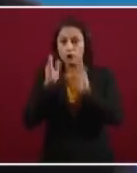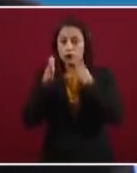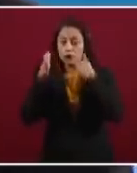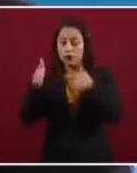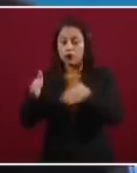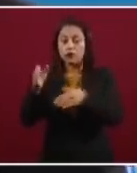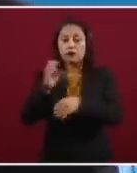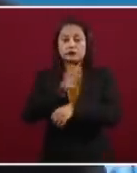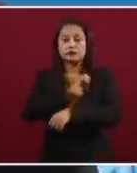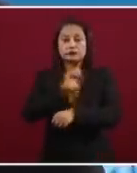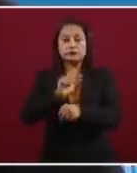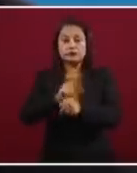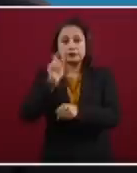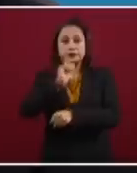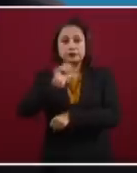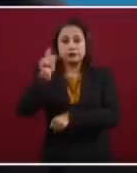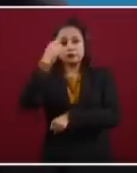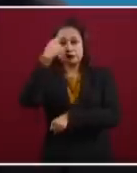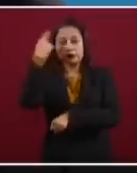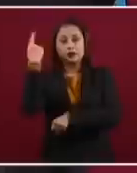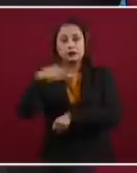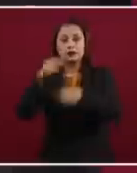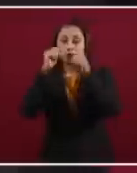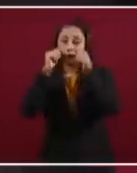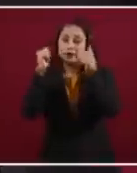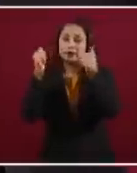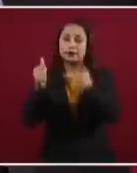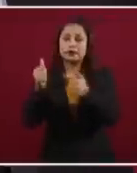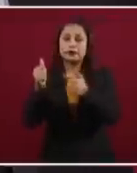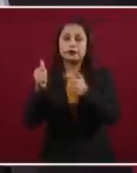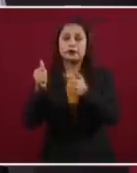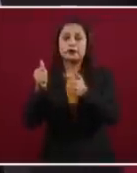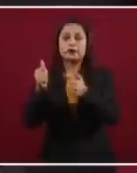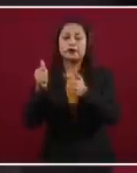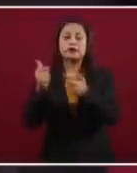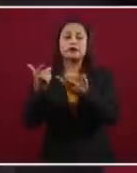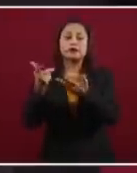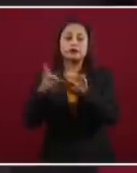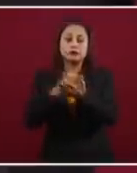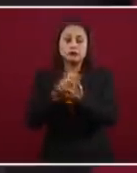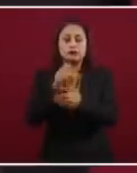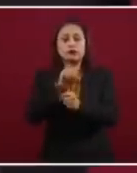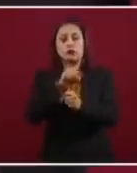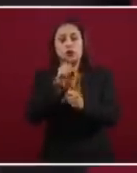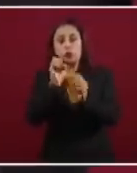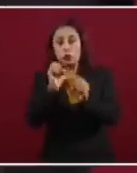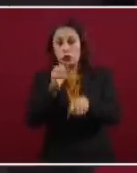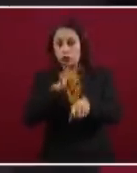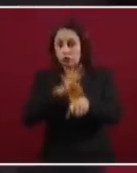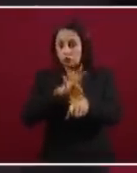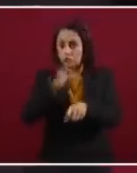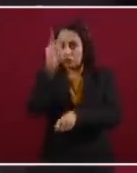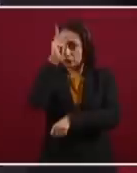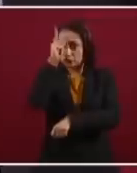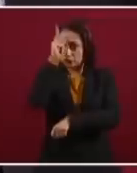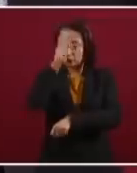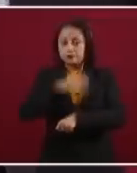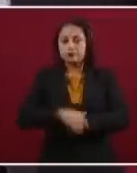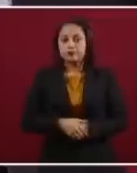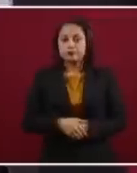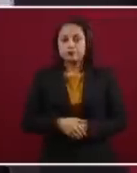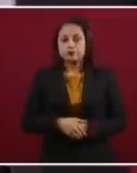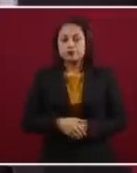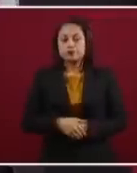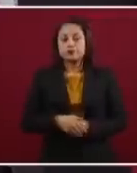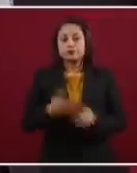médica de la salud mental desde la perspectiva psicológica o psiquiátrica y por si esto no fuera